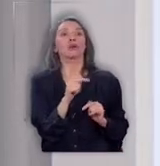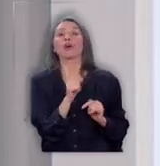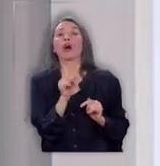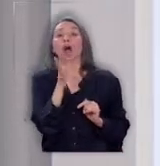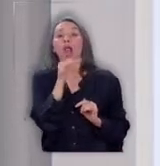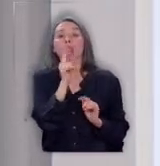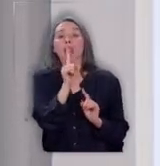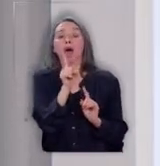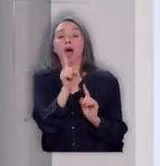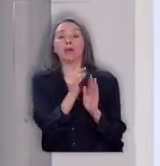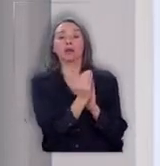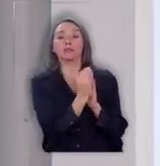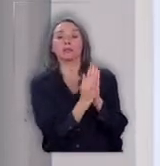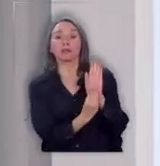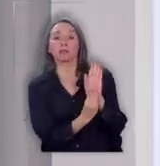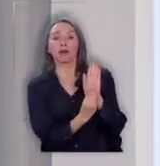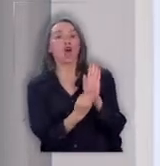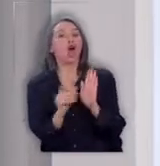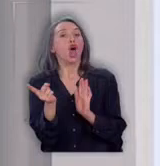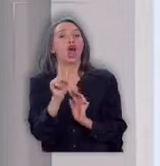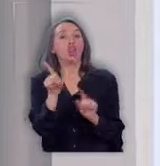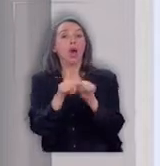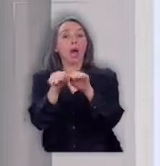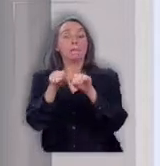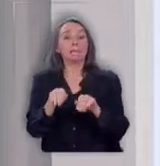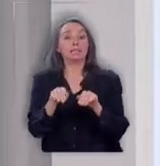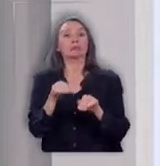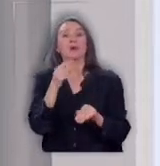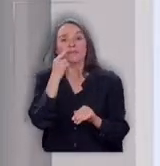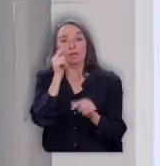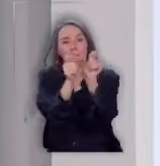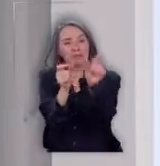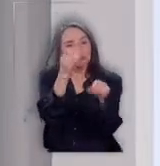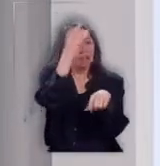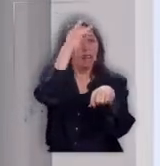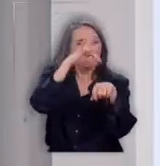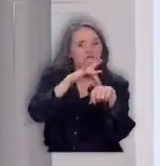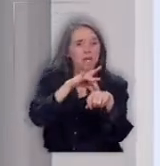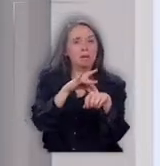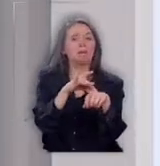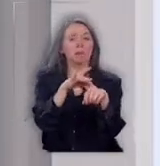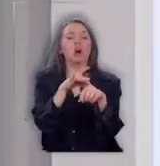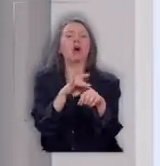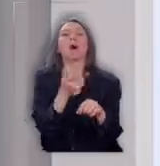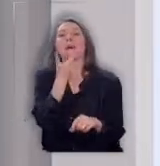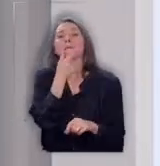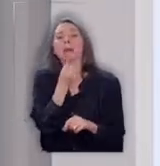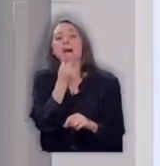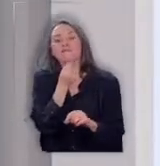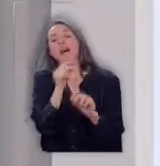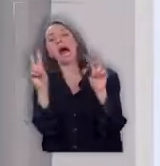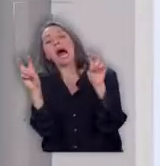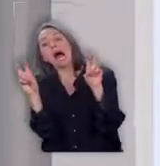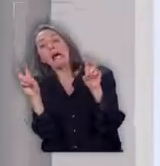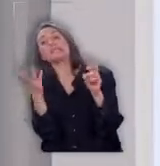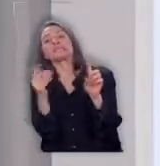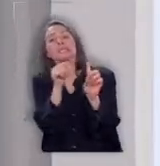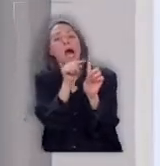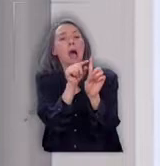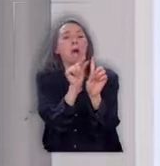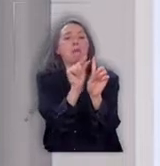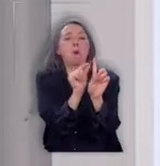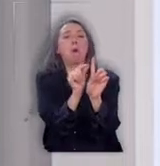considerado de que no era lo mismo estos brotes que eran más fáciles de más fáciles comillas entre